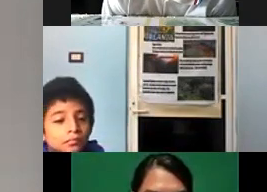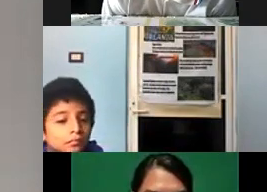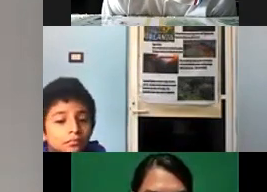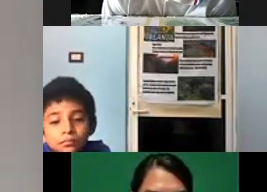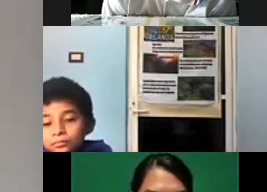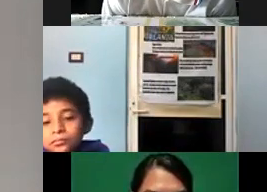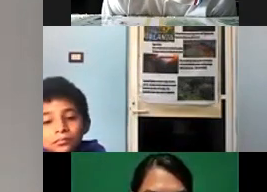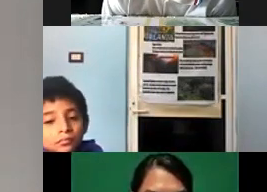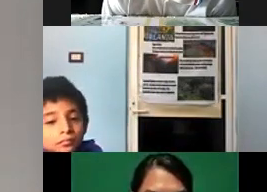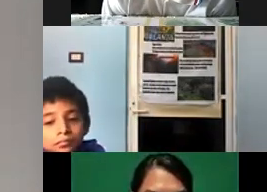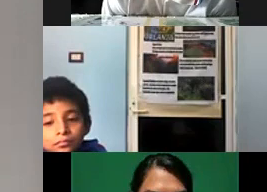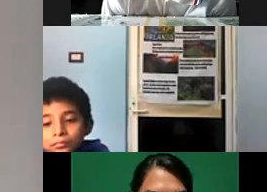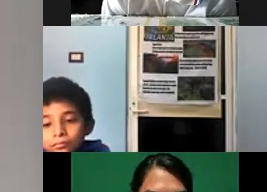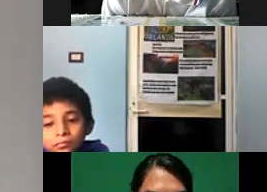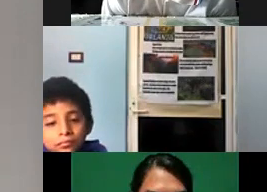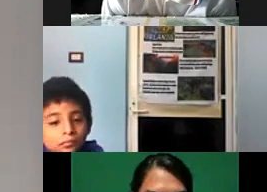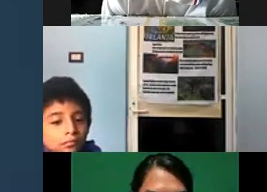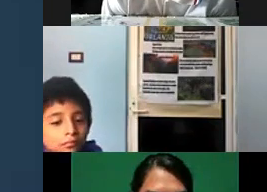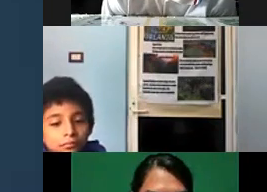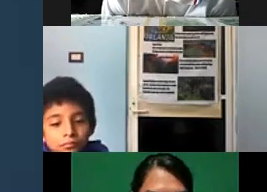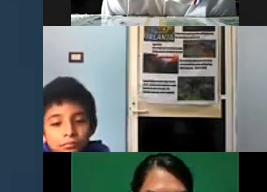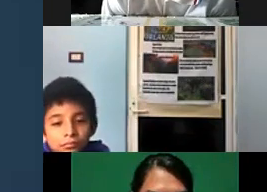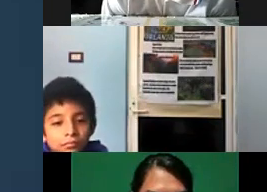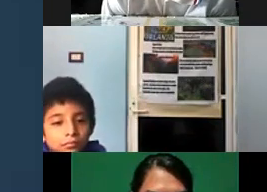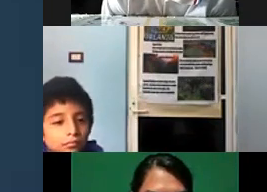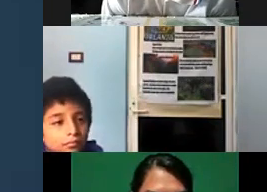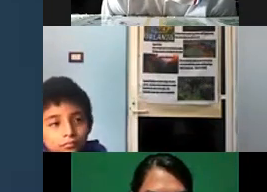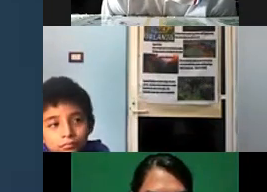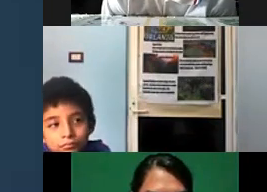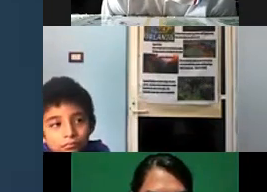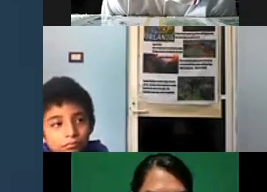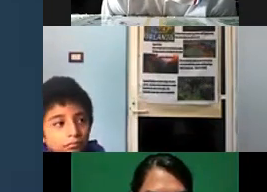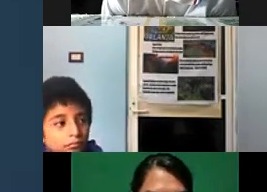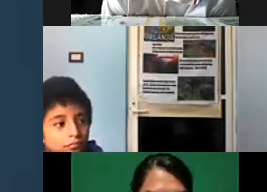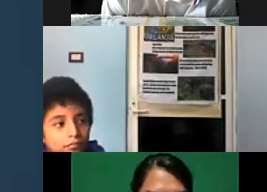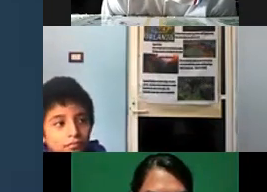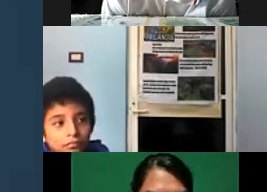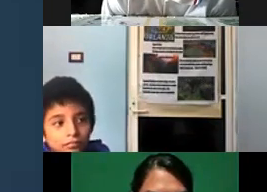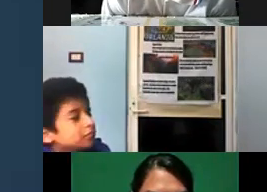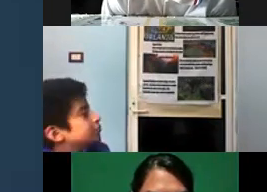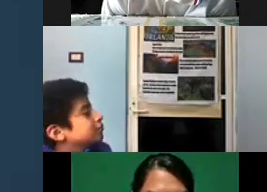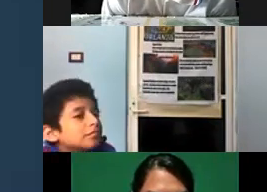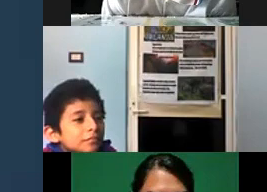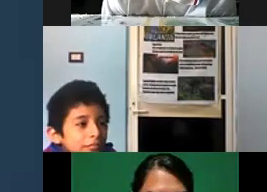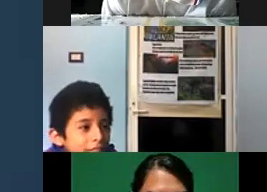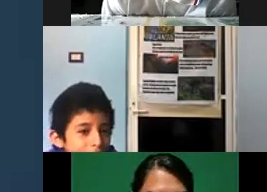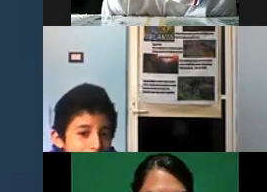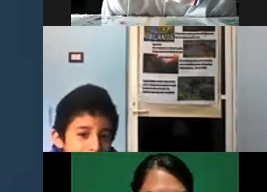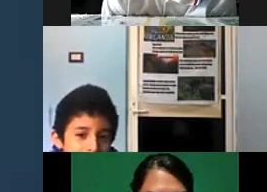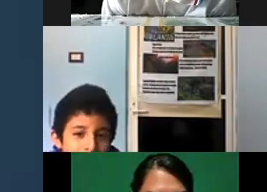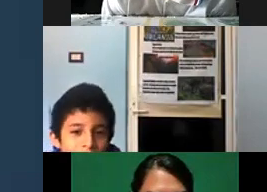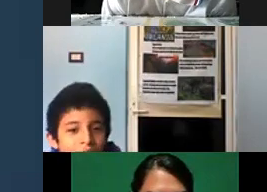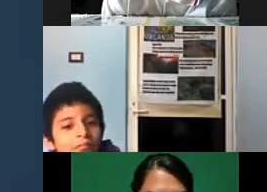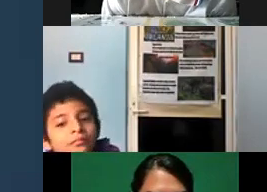corazón que dice: Te amo, hijo Oliver. Fotografía de una madre abrazada por su hijo Ronnie López y sosteniendo un cartel que